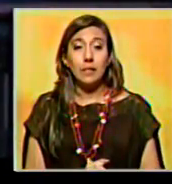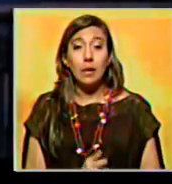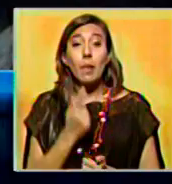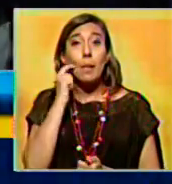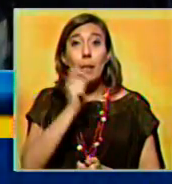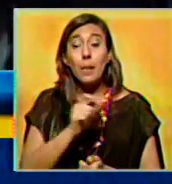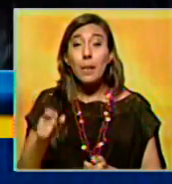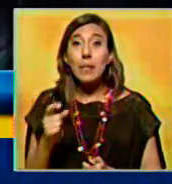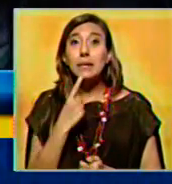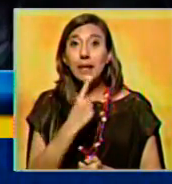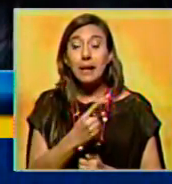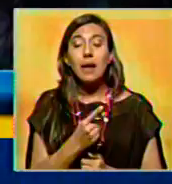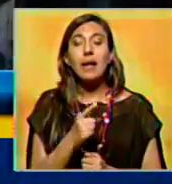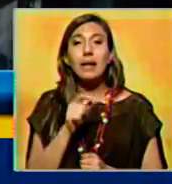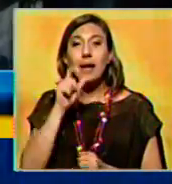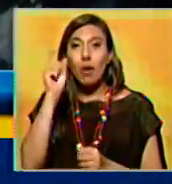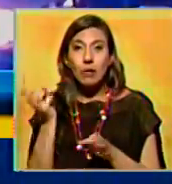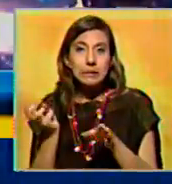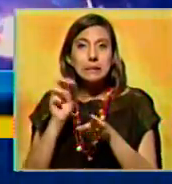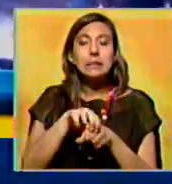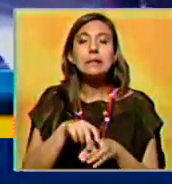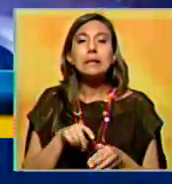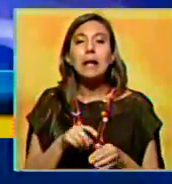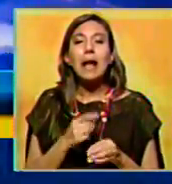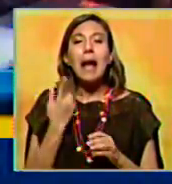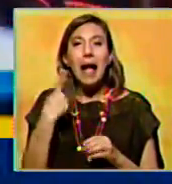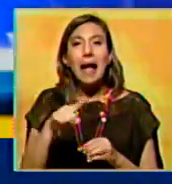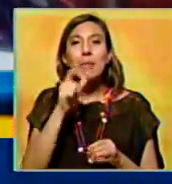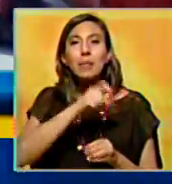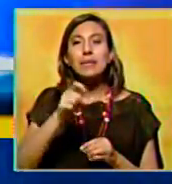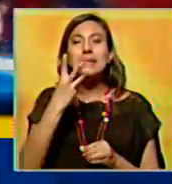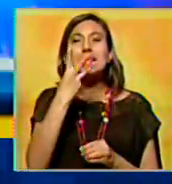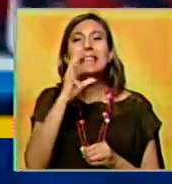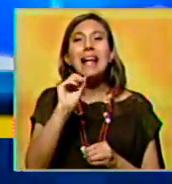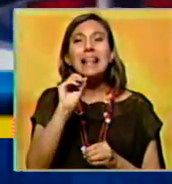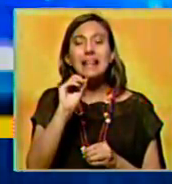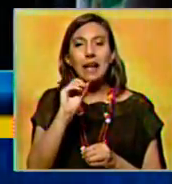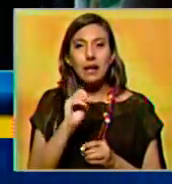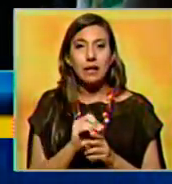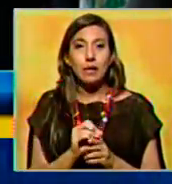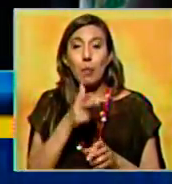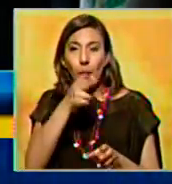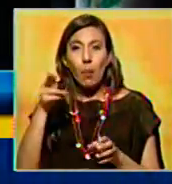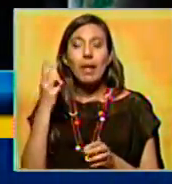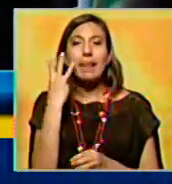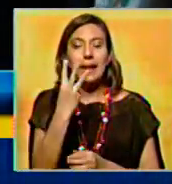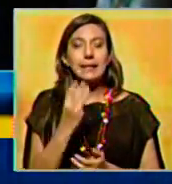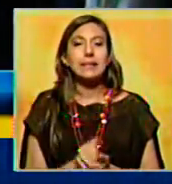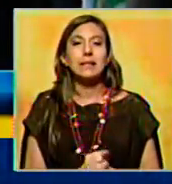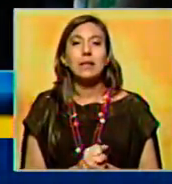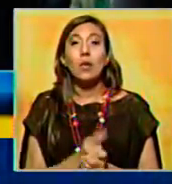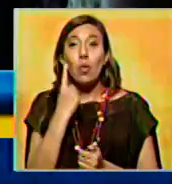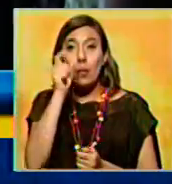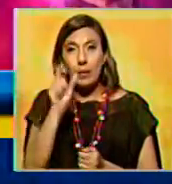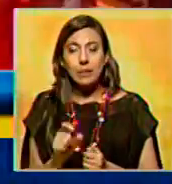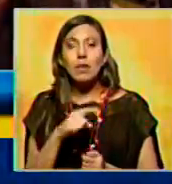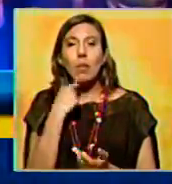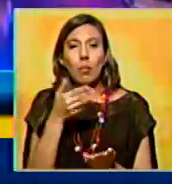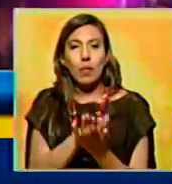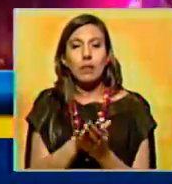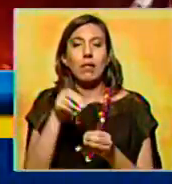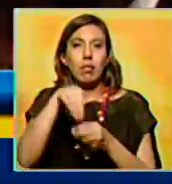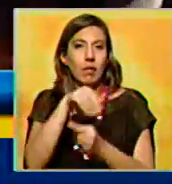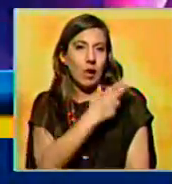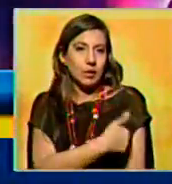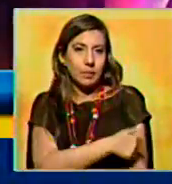los hombres entraron al gimnasio donde habían unas 30 personas y mataron a tres hombres en el acto mientras que otro murió en el hospital Se conoció que